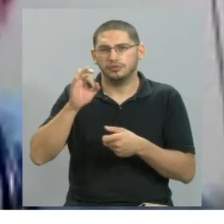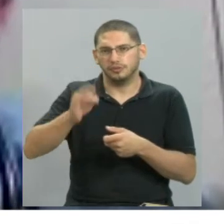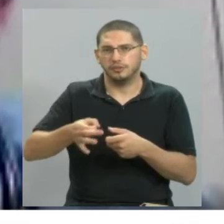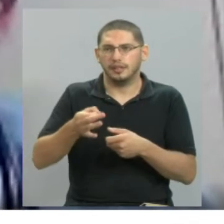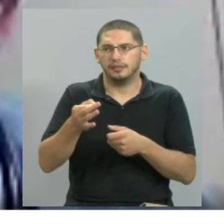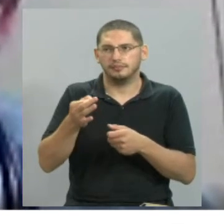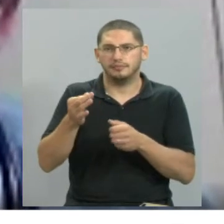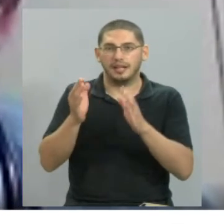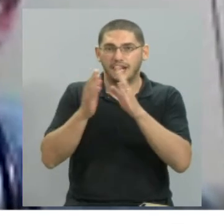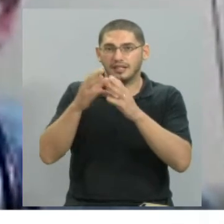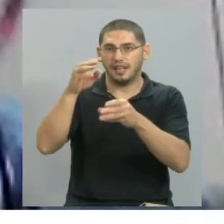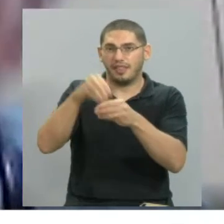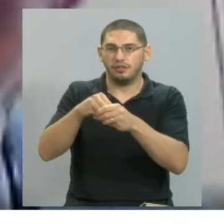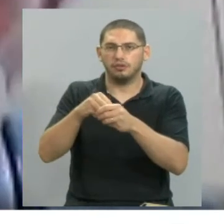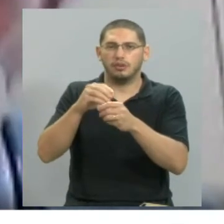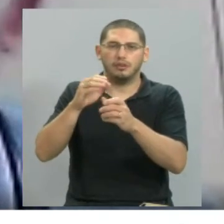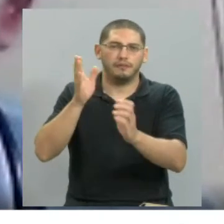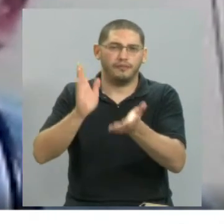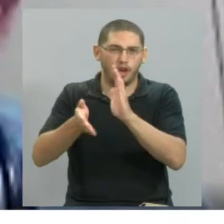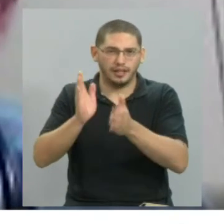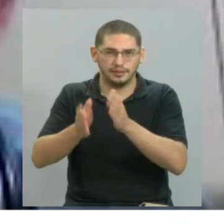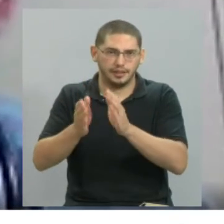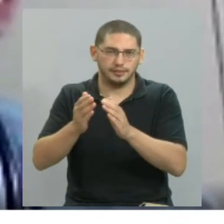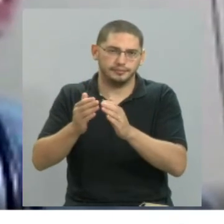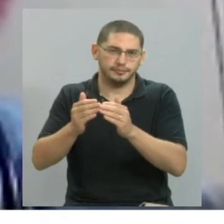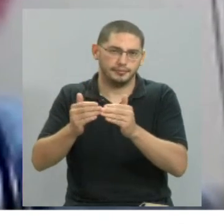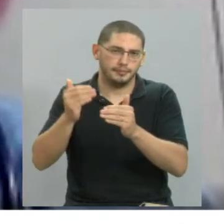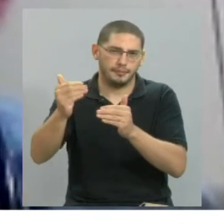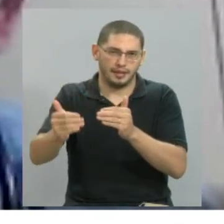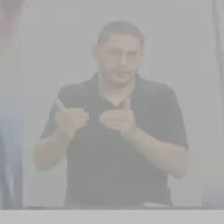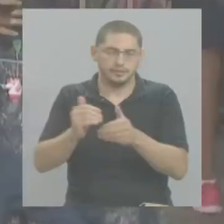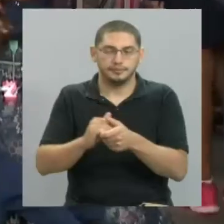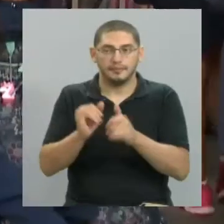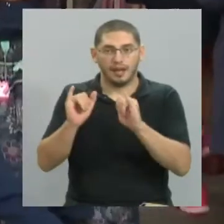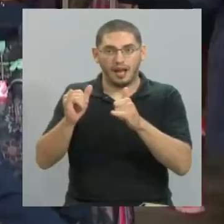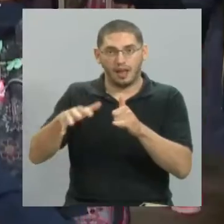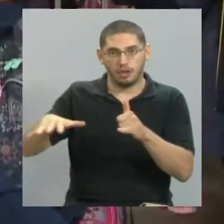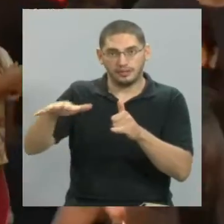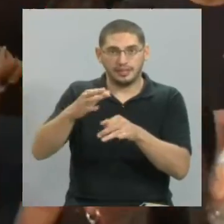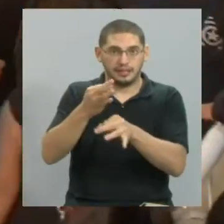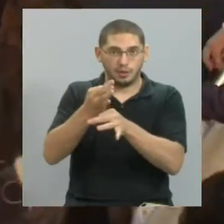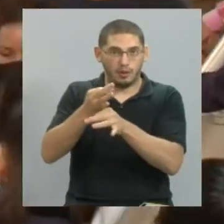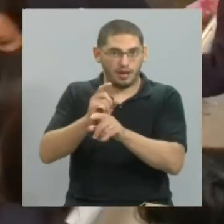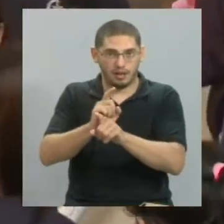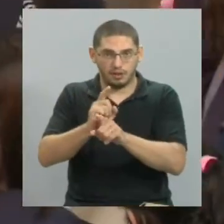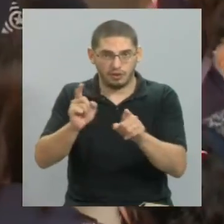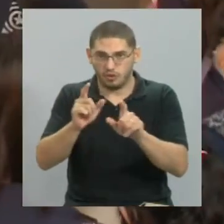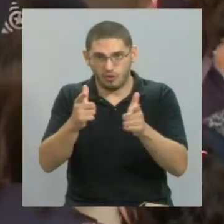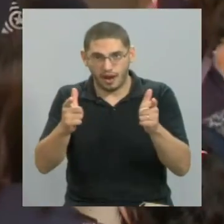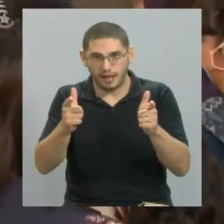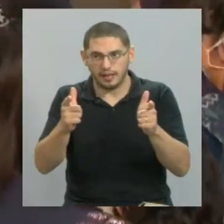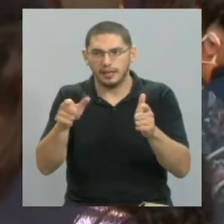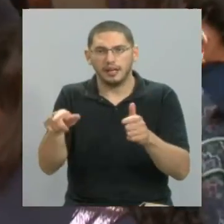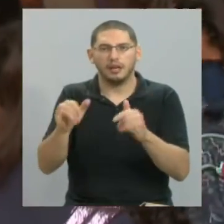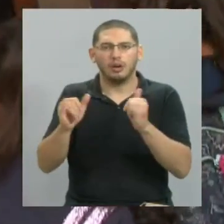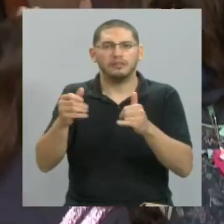violencia ha aumentado hacia las niñas, niños y adolescentes, y el adolescente fuera de la escuela es una situación muy peligrosa y